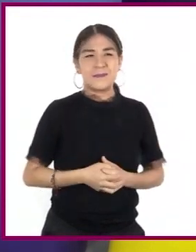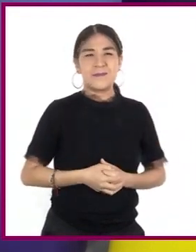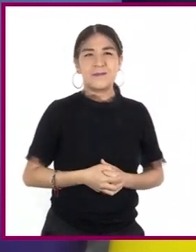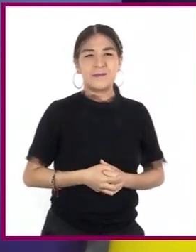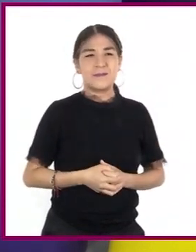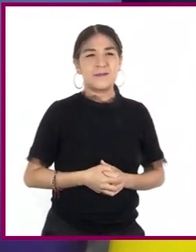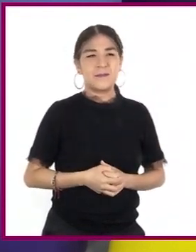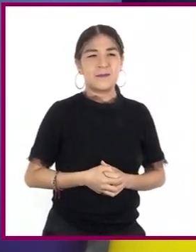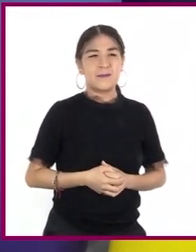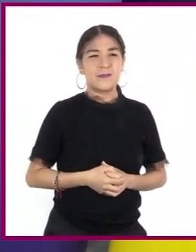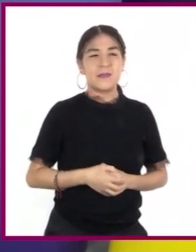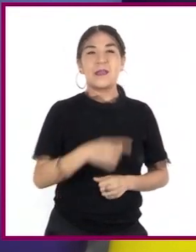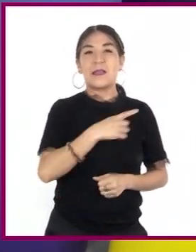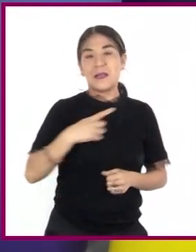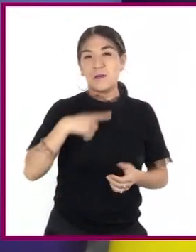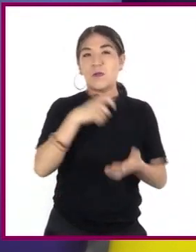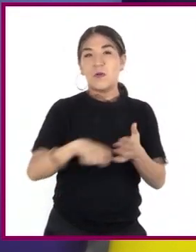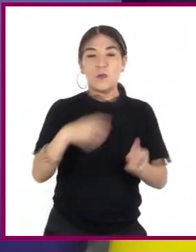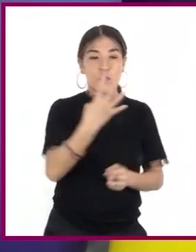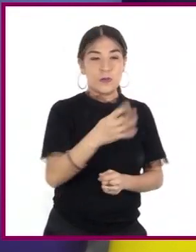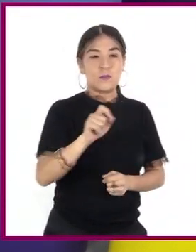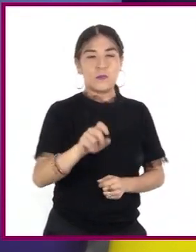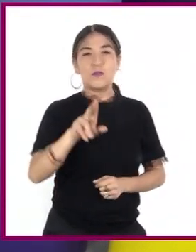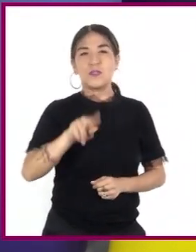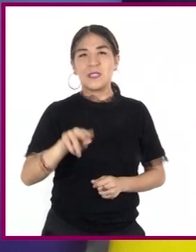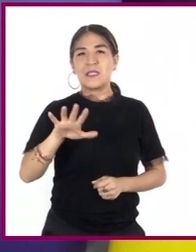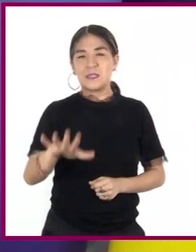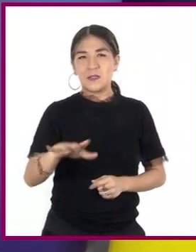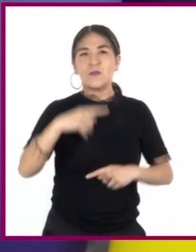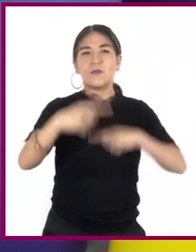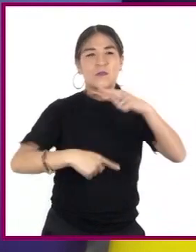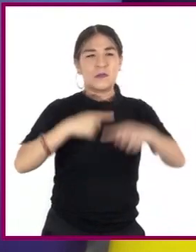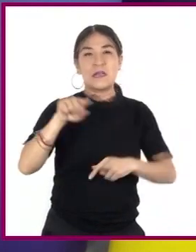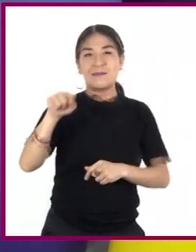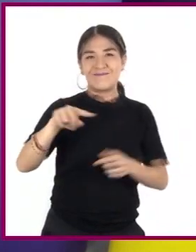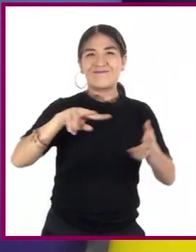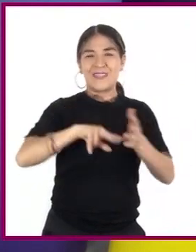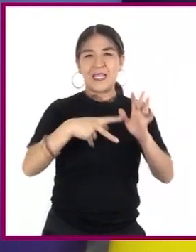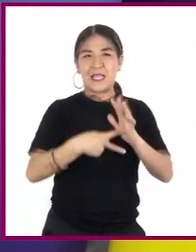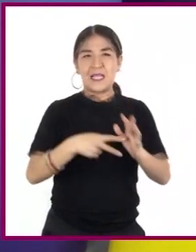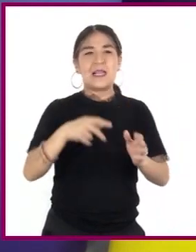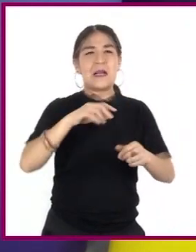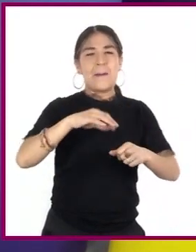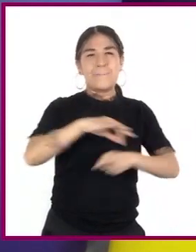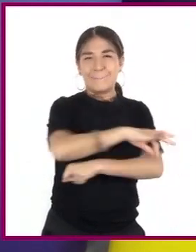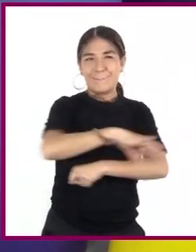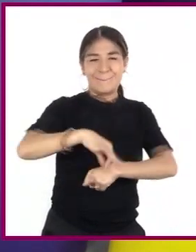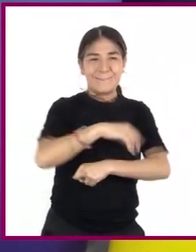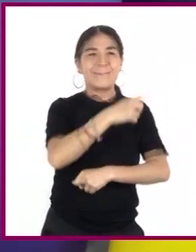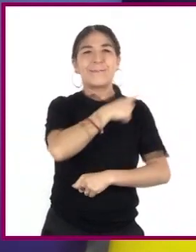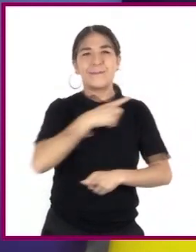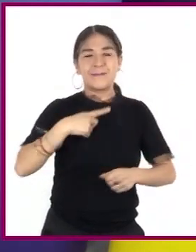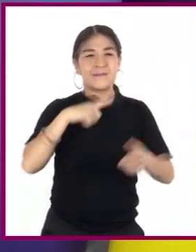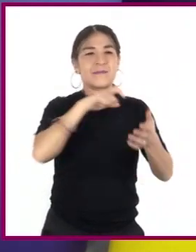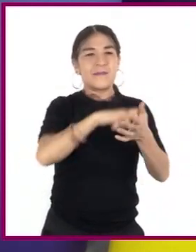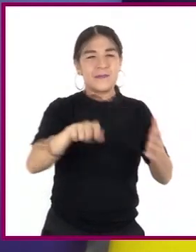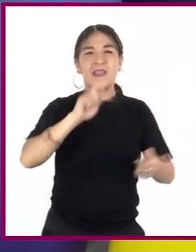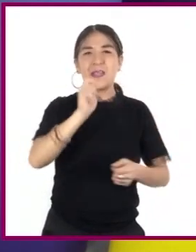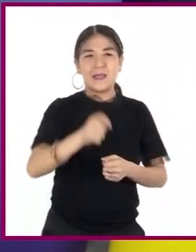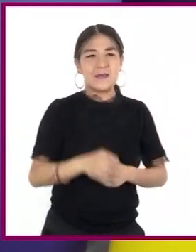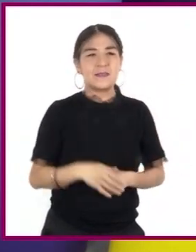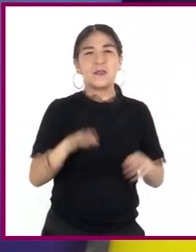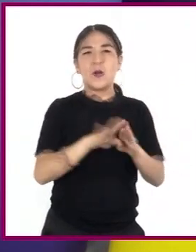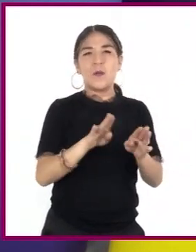Debe comprar 4.85 rollos. El ingeniero debe de adquirir 5 rollos de malla para poder realizar